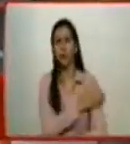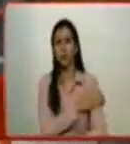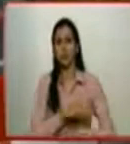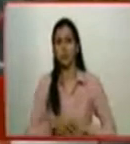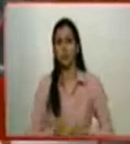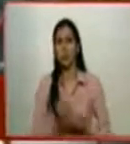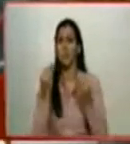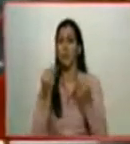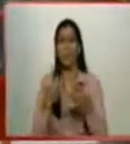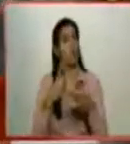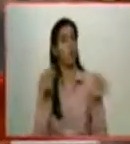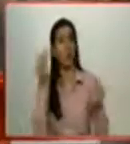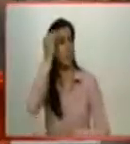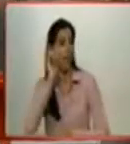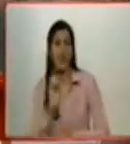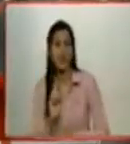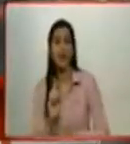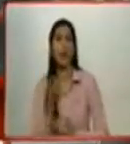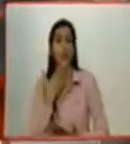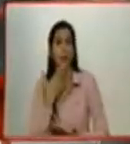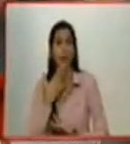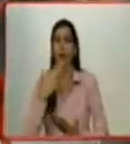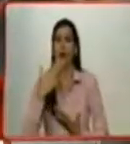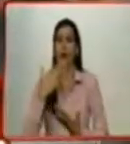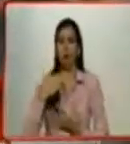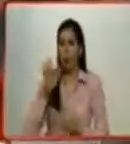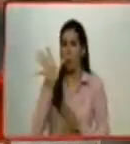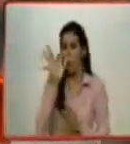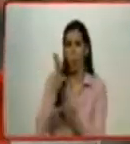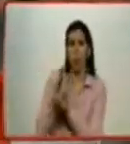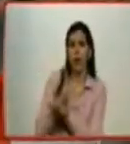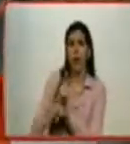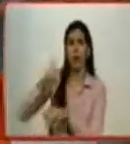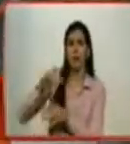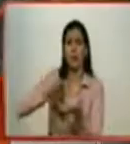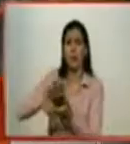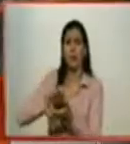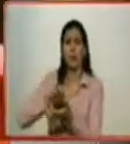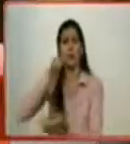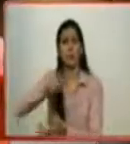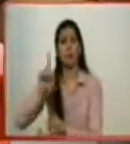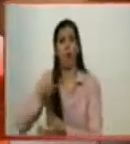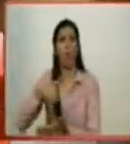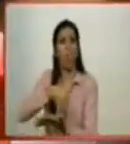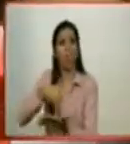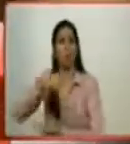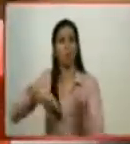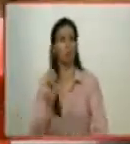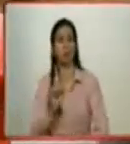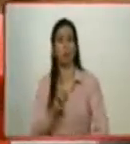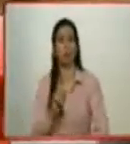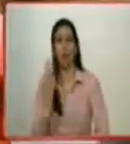que no sigan pensando que con las necesidades del pueblo van a imponer o van a hacer claudicar la revolución. Por su parte, el